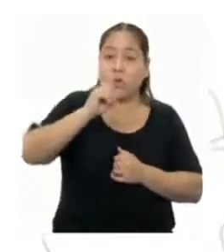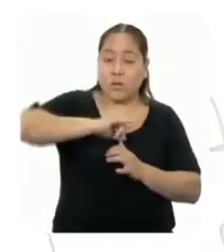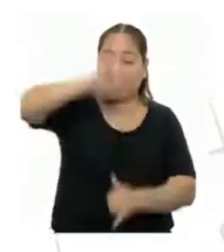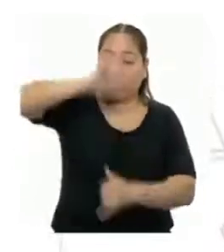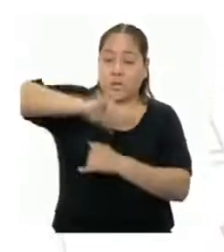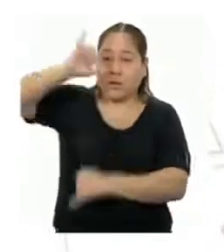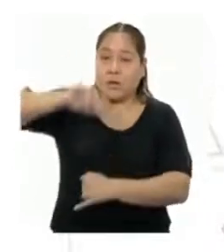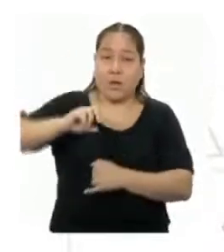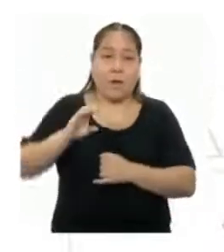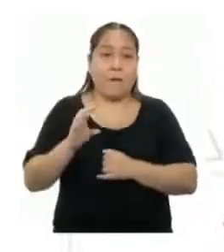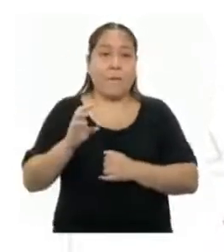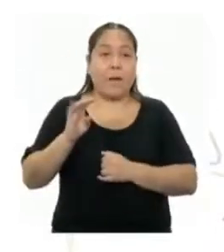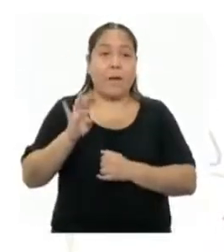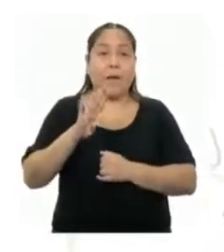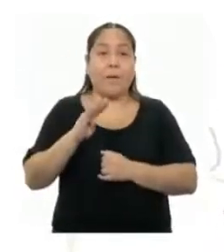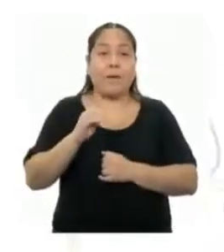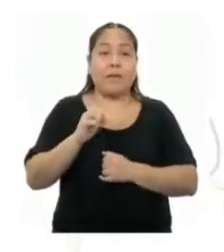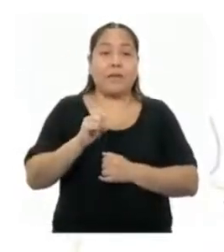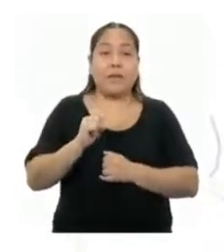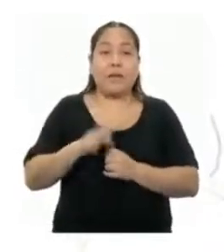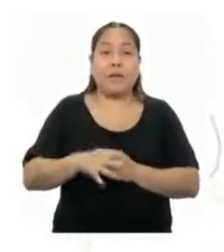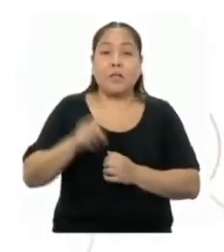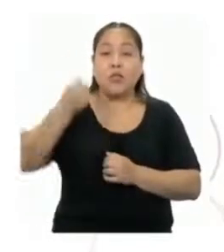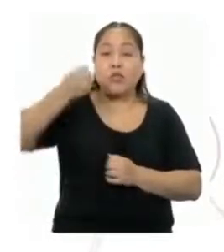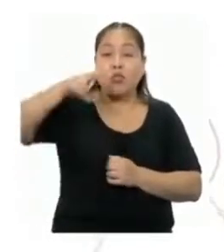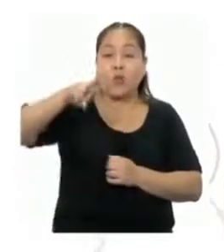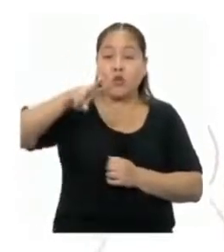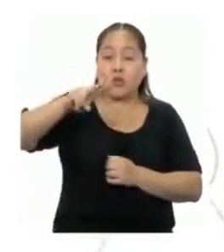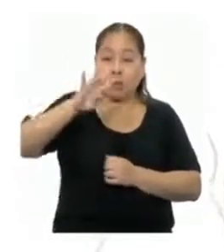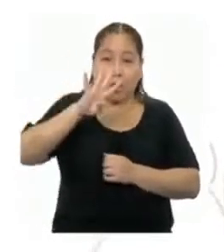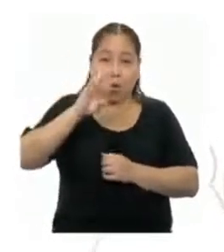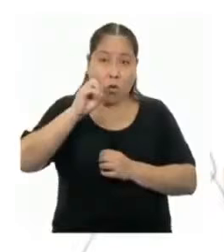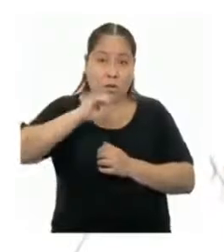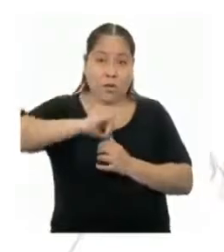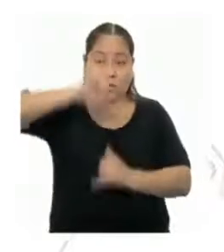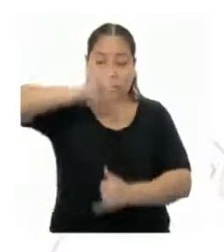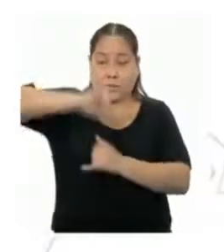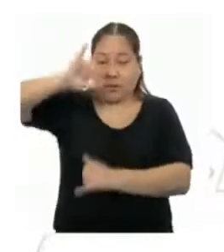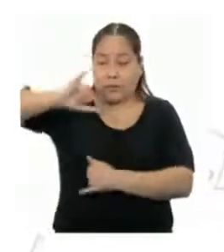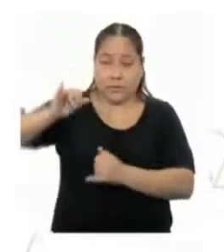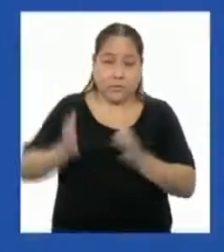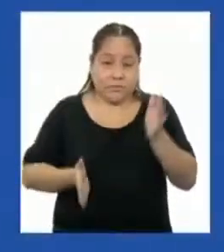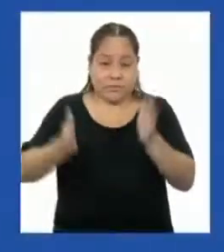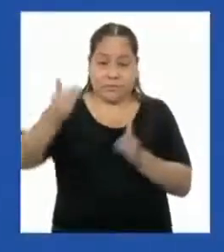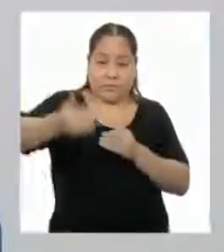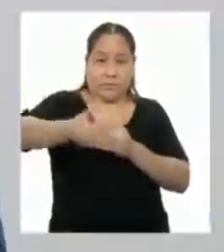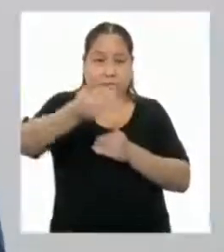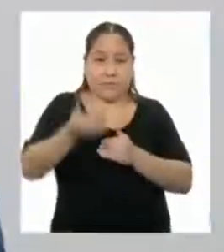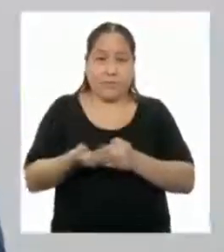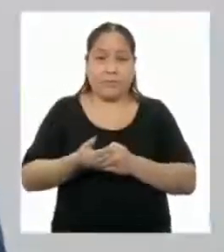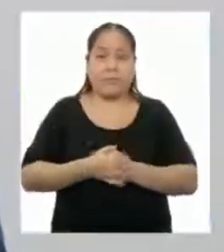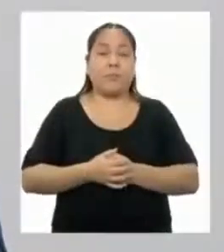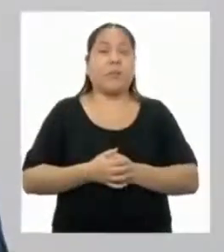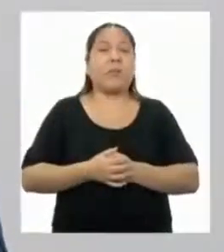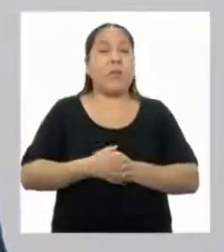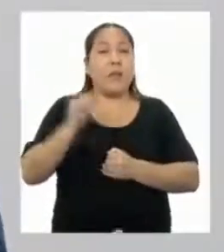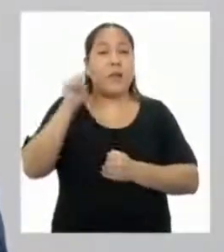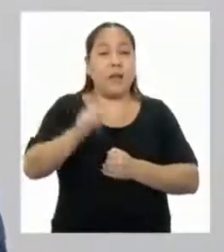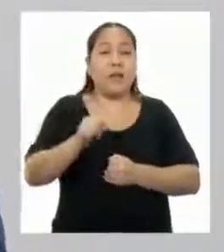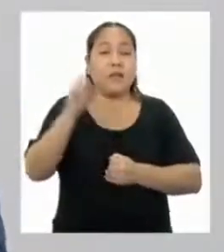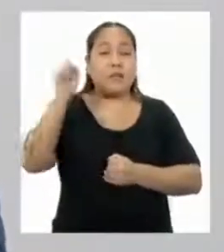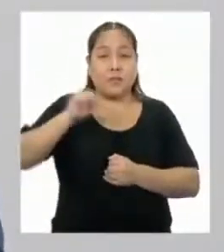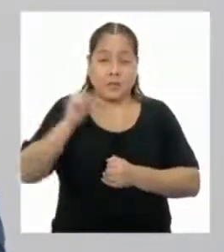centímetros para las aristas básicas y 12 listones de 40 centímetros para las aristas laterales. Y en ese caso